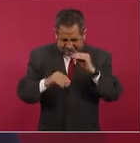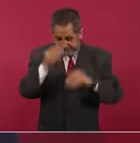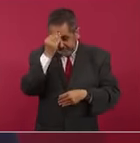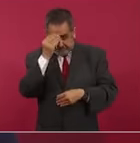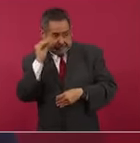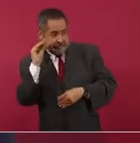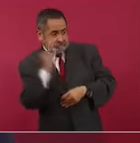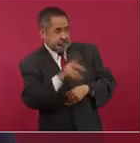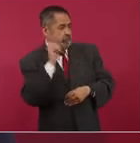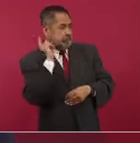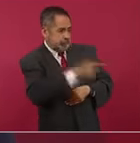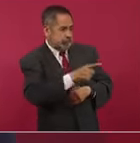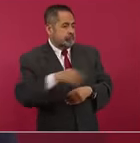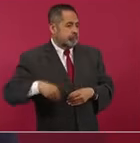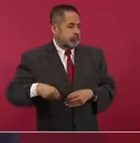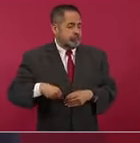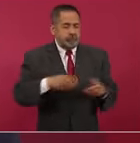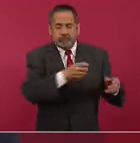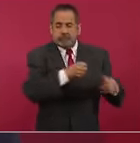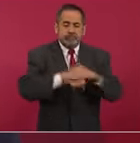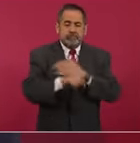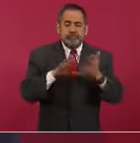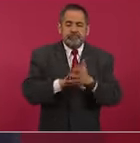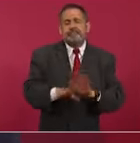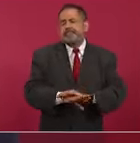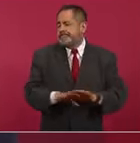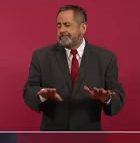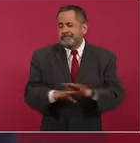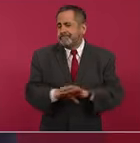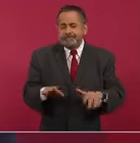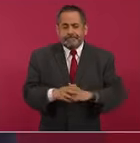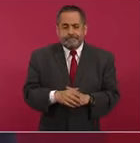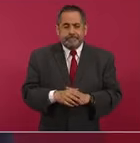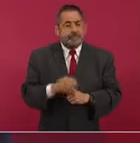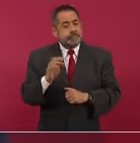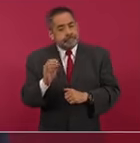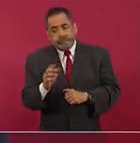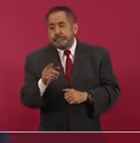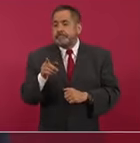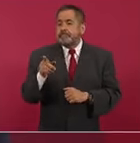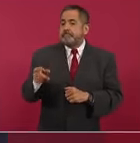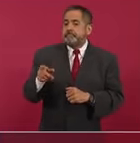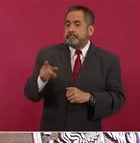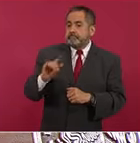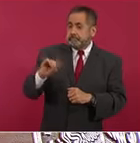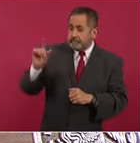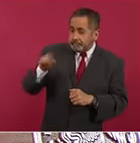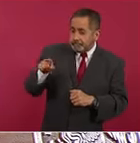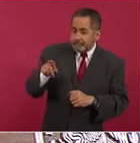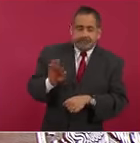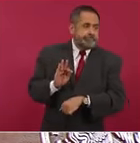no se protege a influyentes,